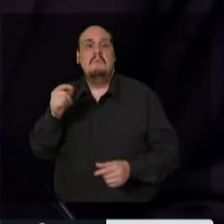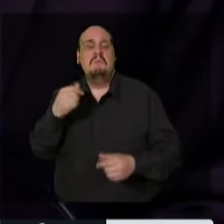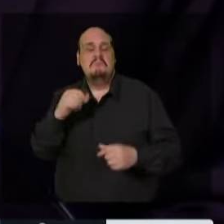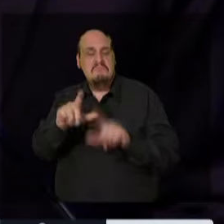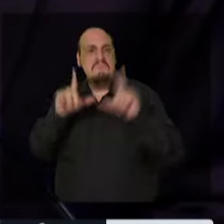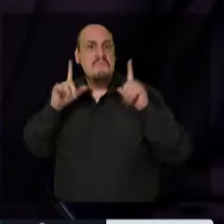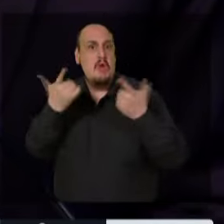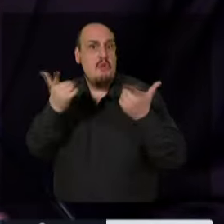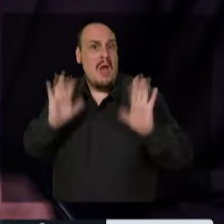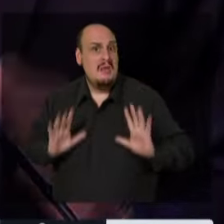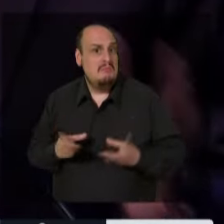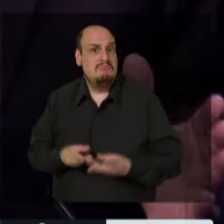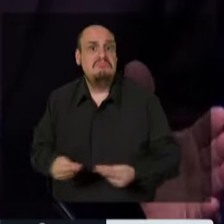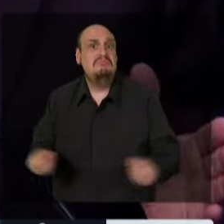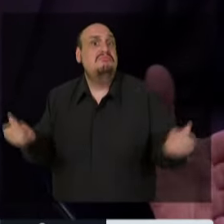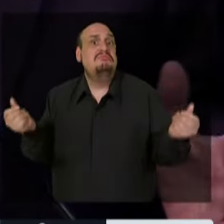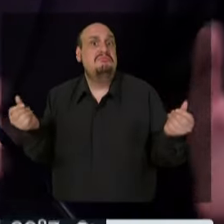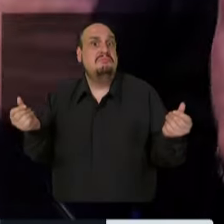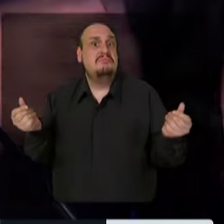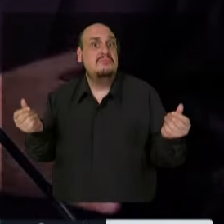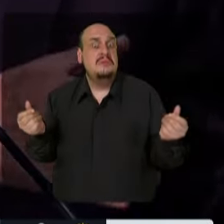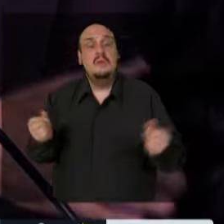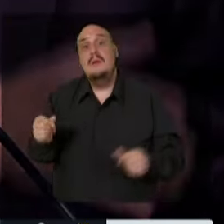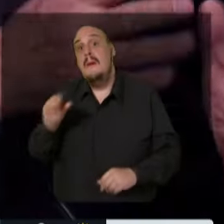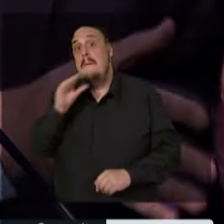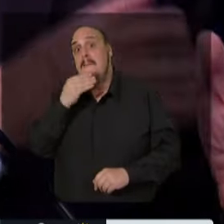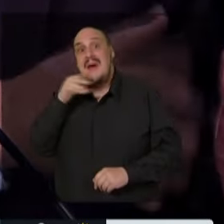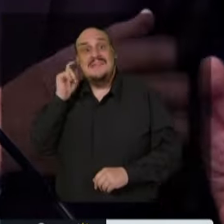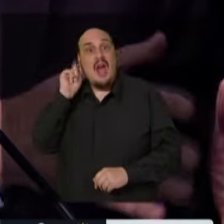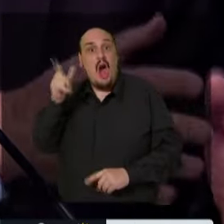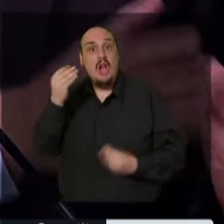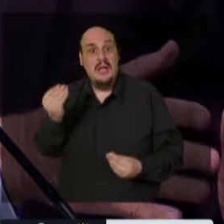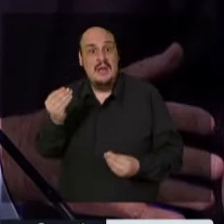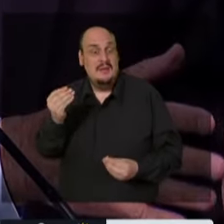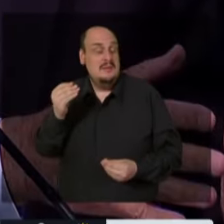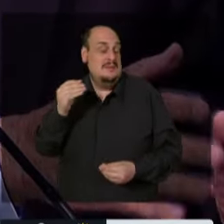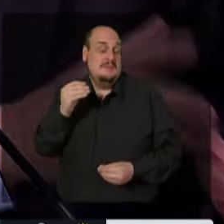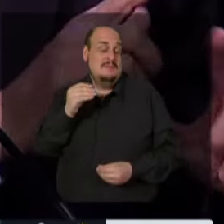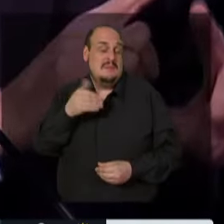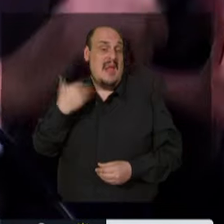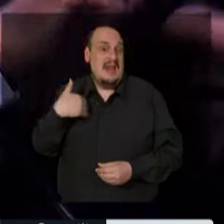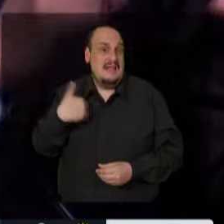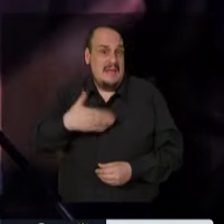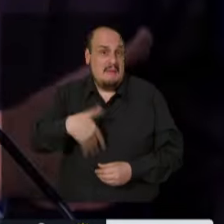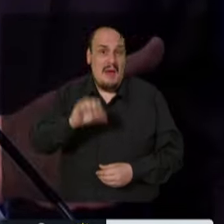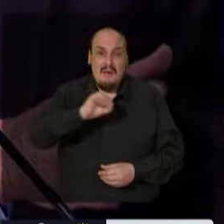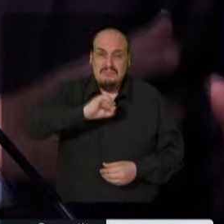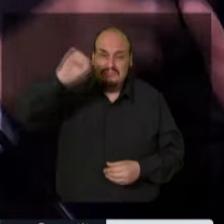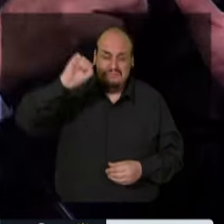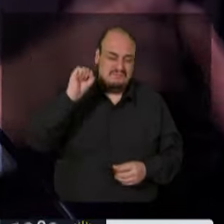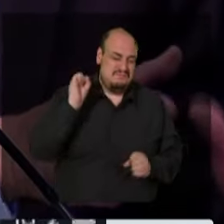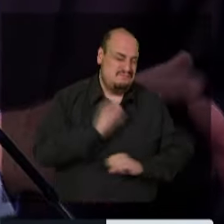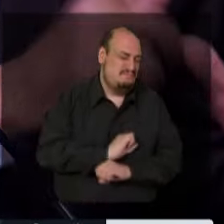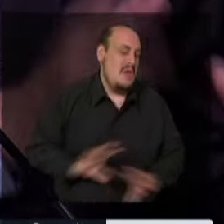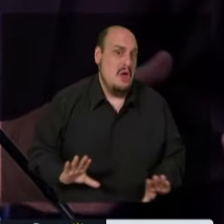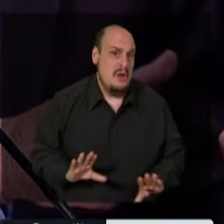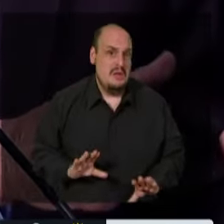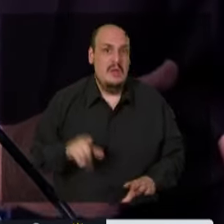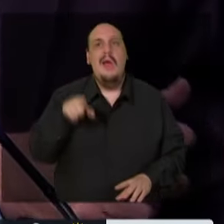único que ha hecho Sergio Massa es conseguir que Argentina quede al borde de la hiperinflación. Y por más que lance